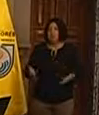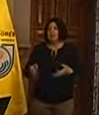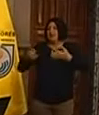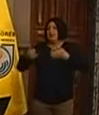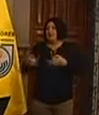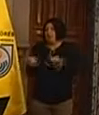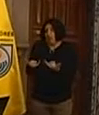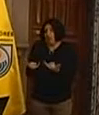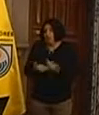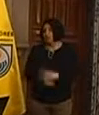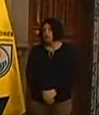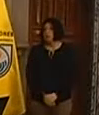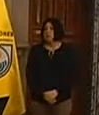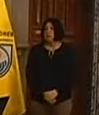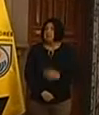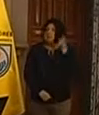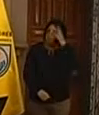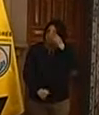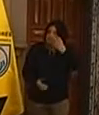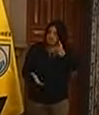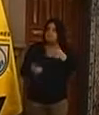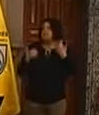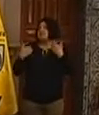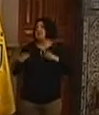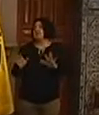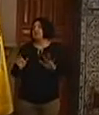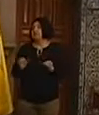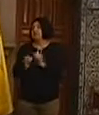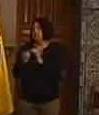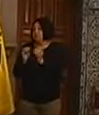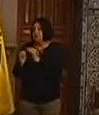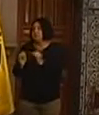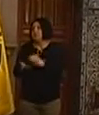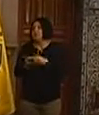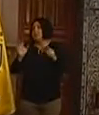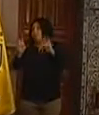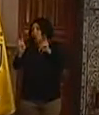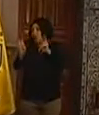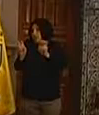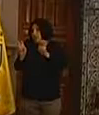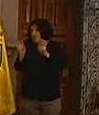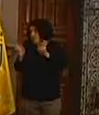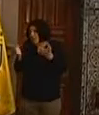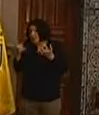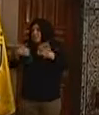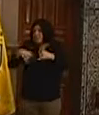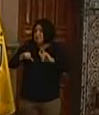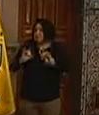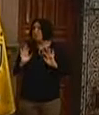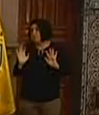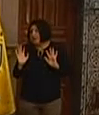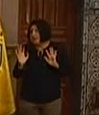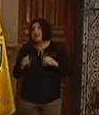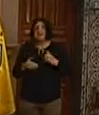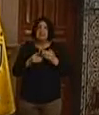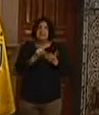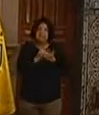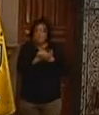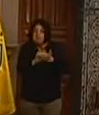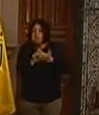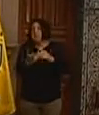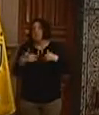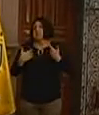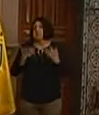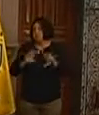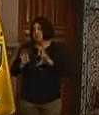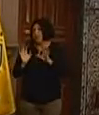Entonces, con esto está absolutamente cubierto todos los temas que puedan estar todavía en línea para poderse